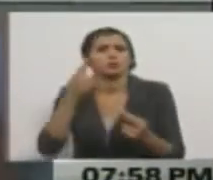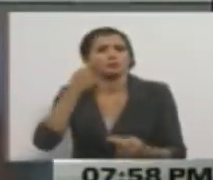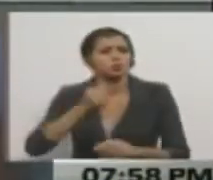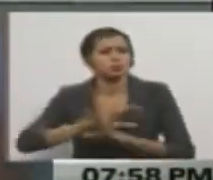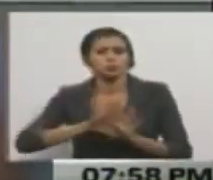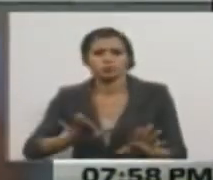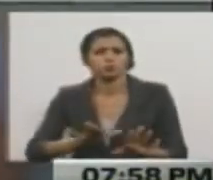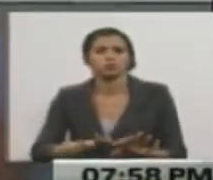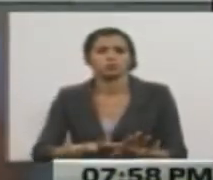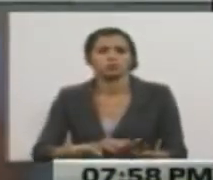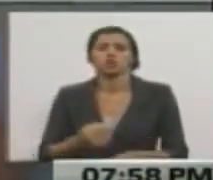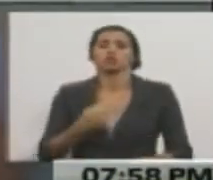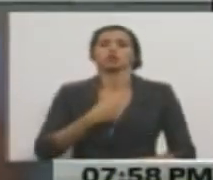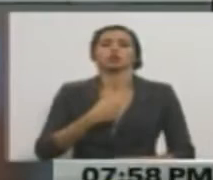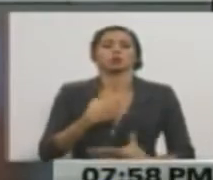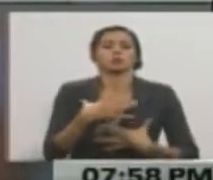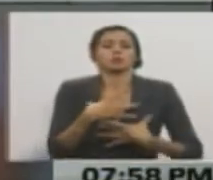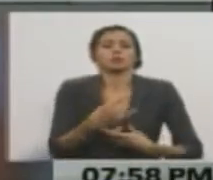nosotros.